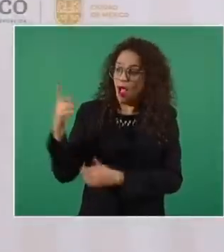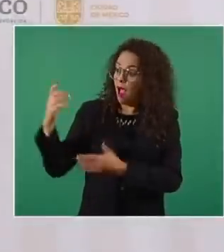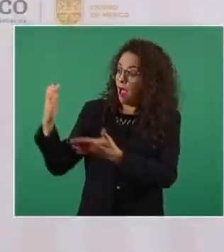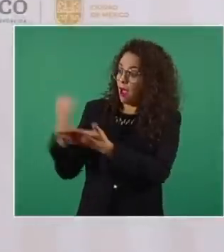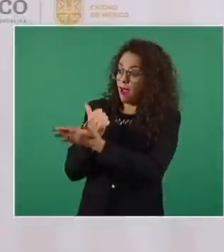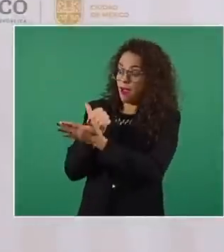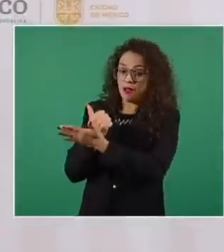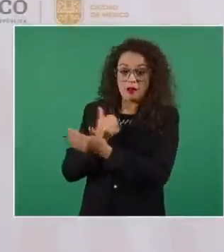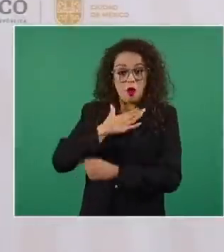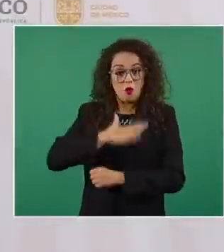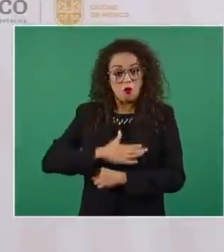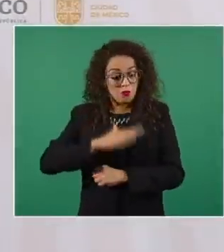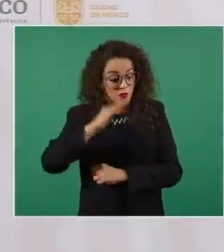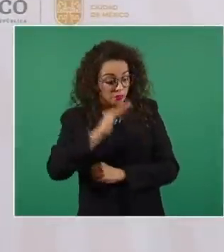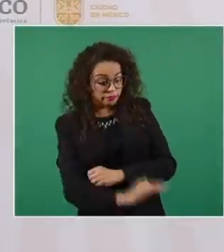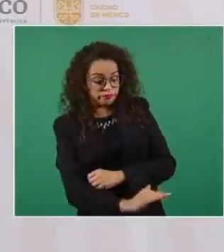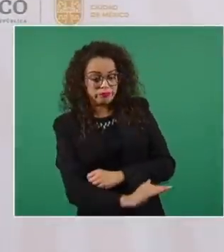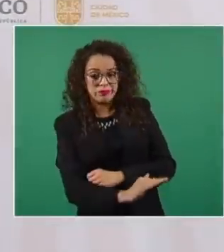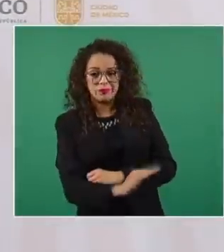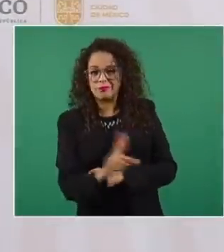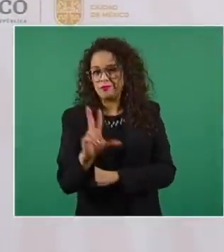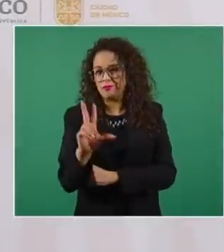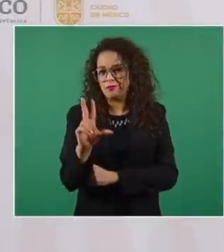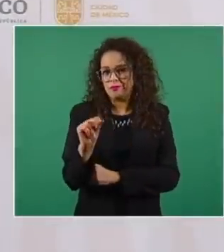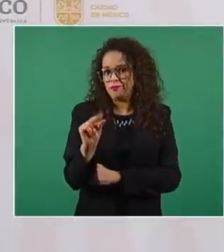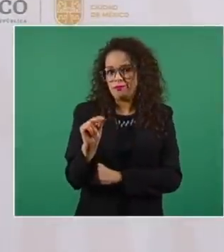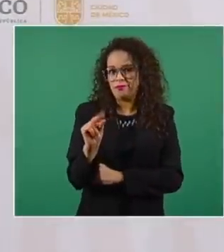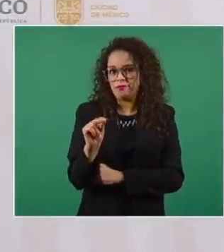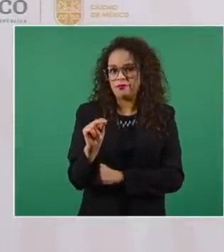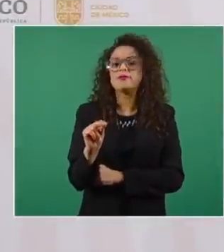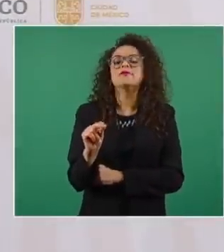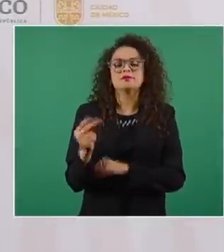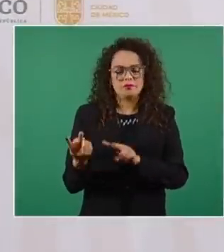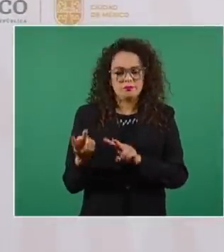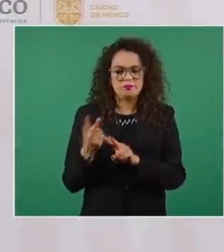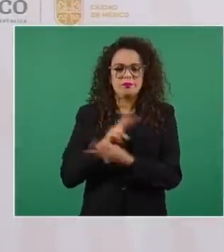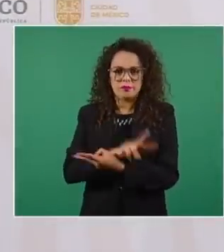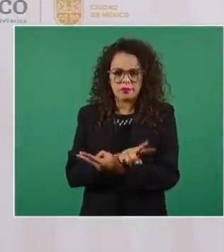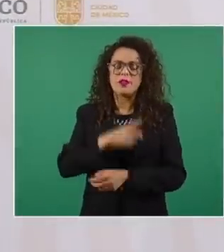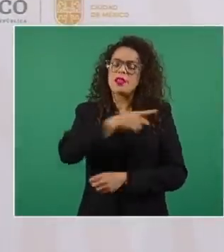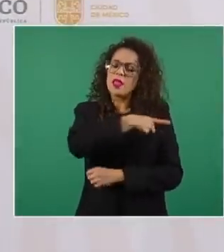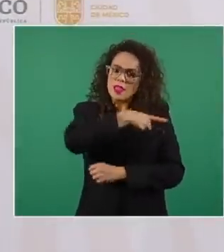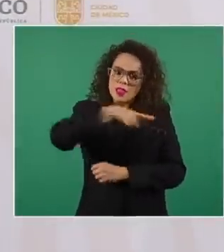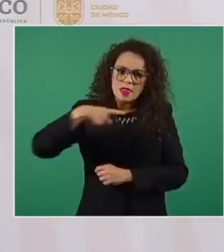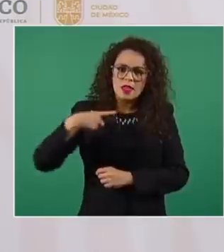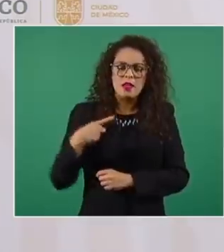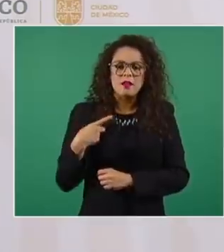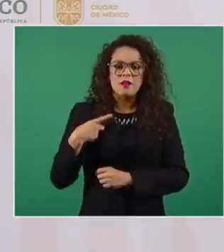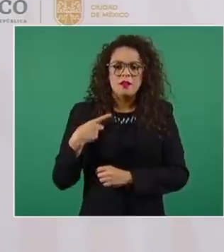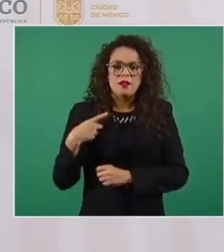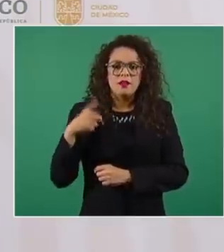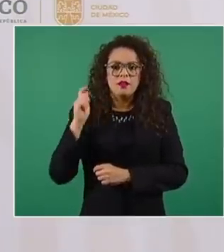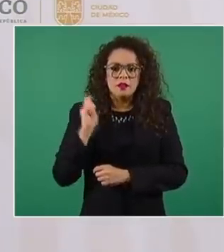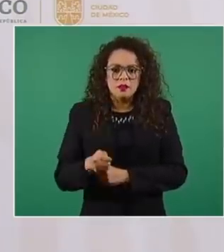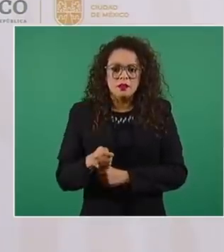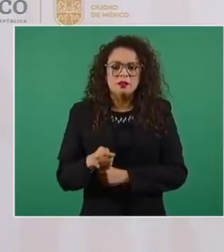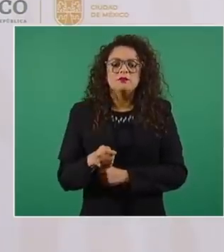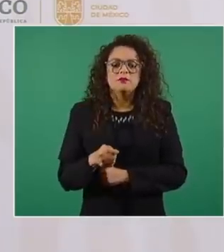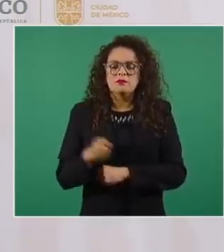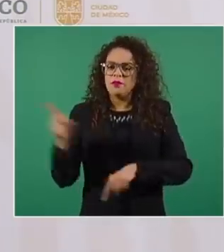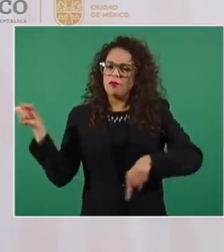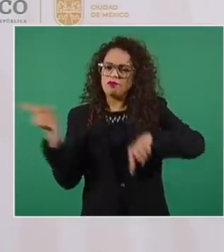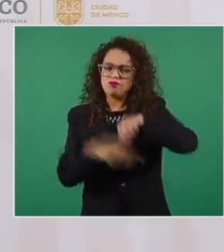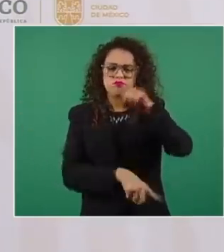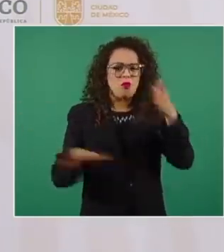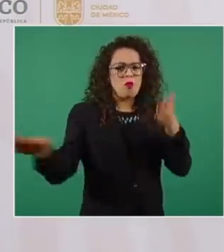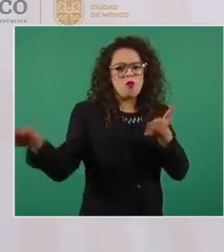la justicia. Debemos, en cambio, procurar que desaparezca de la faz de la